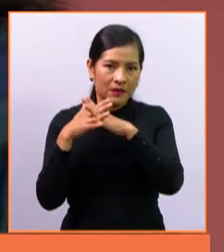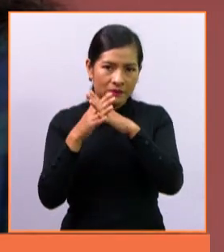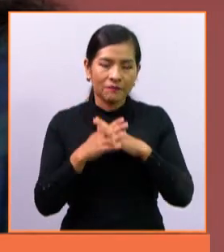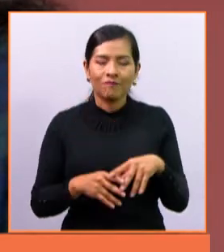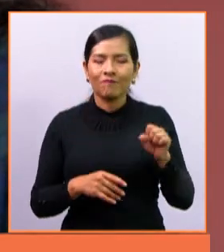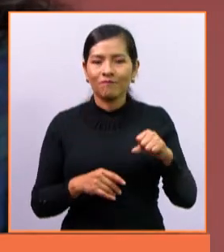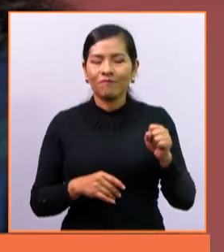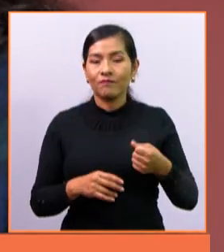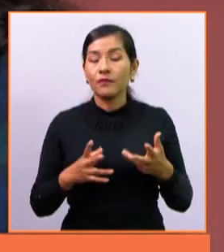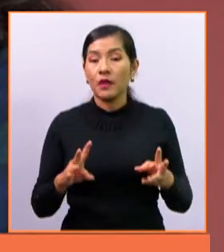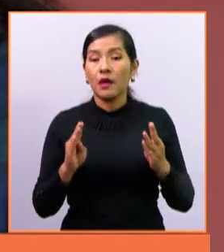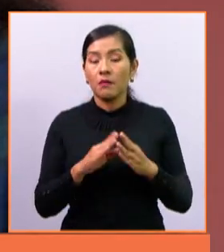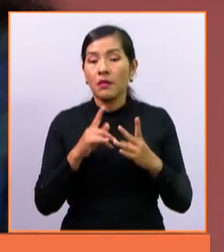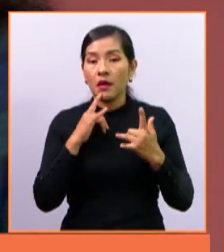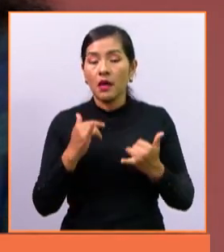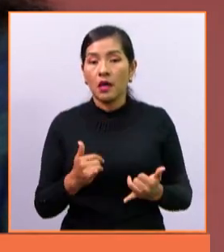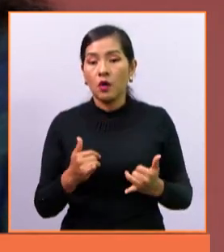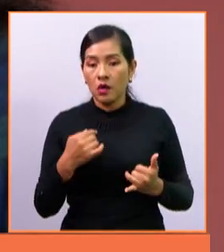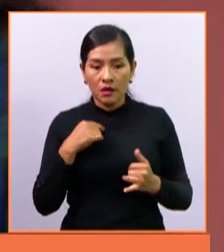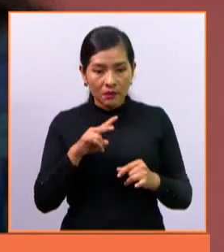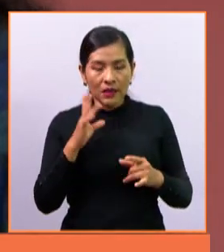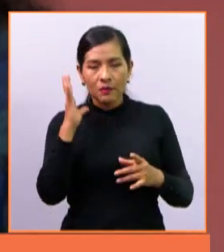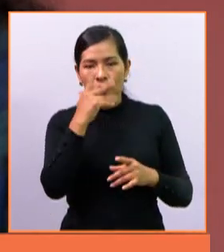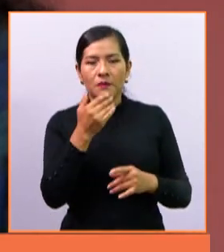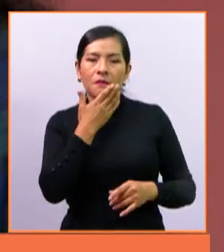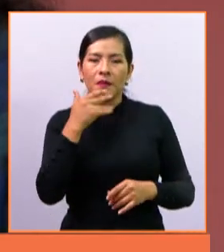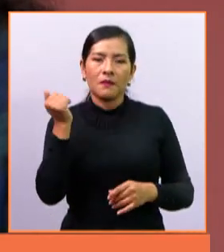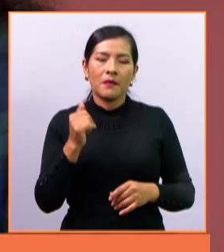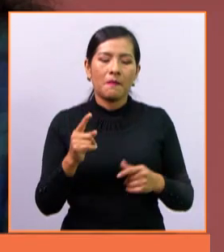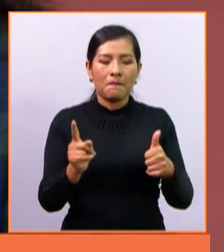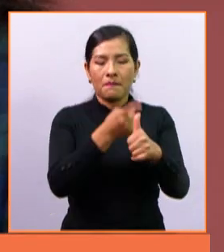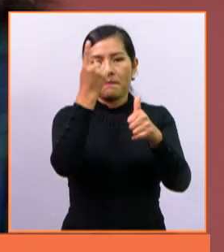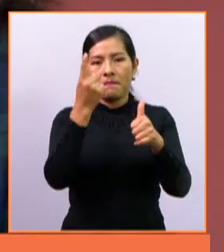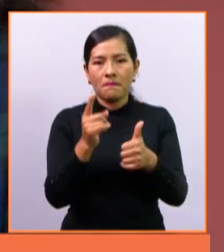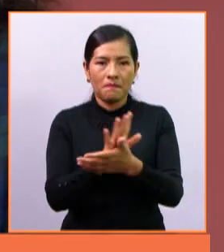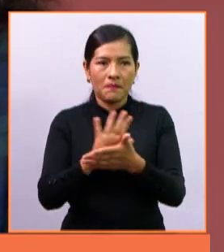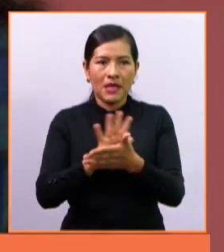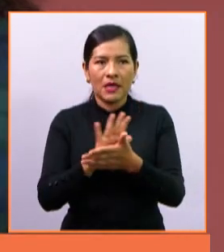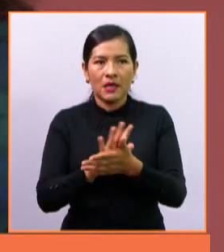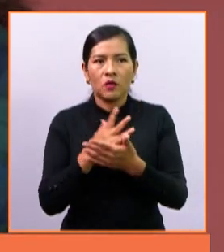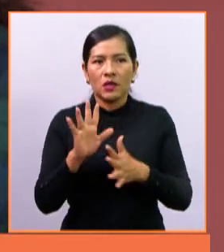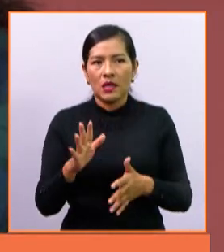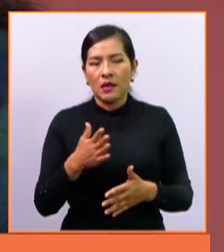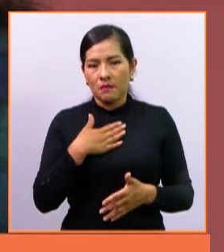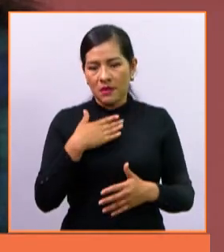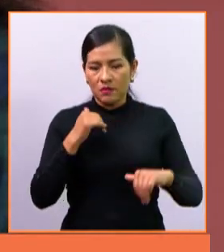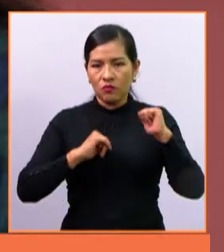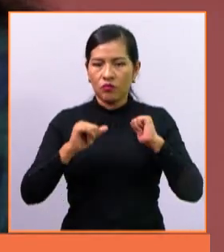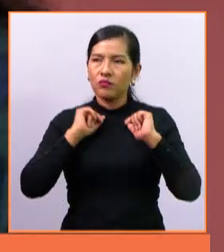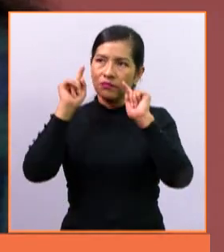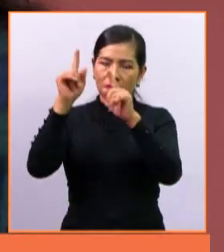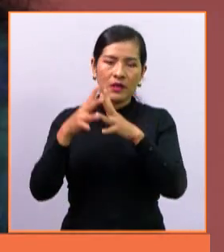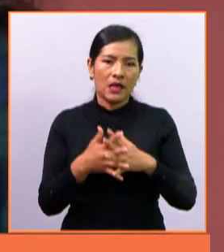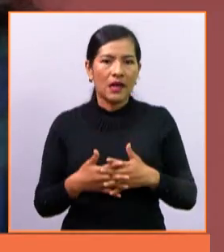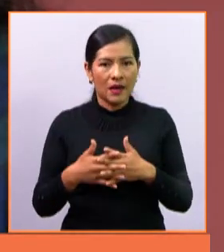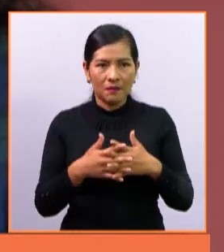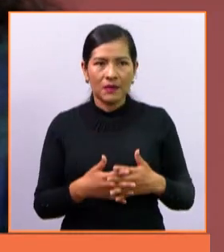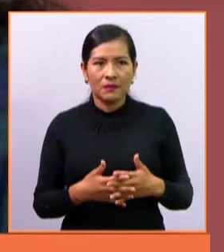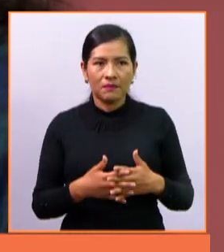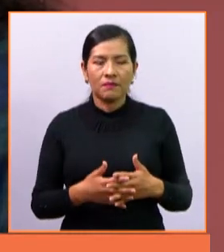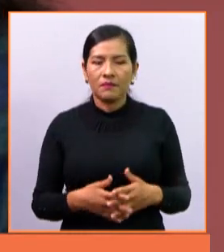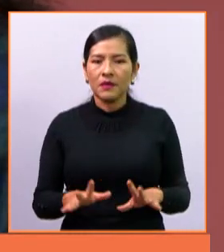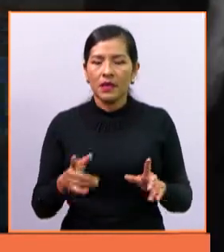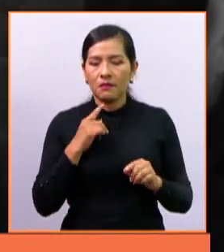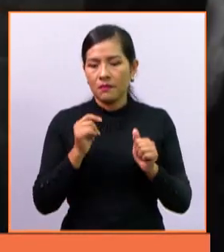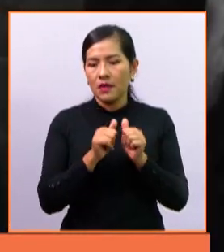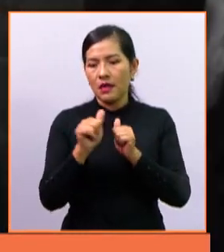eso esa era mi primera película en Estados Unidos. Largometraje,